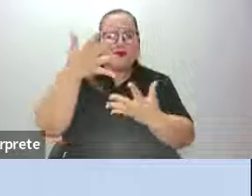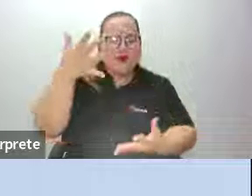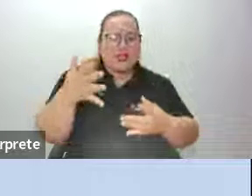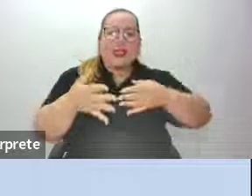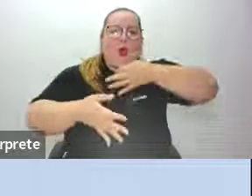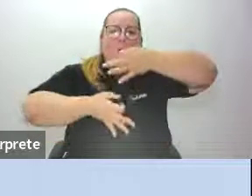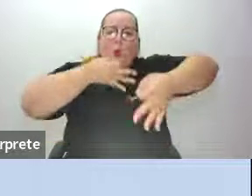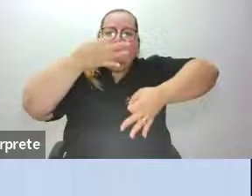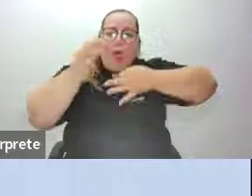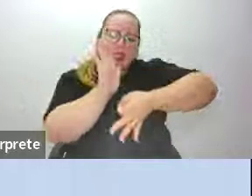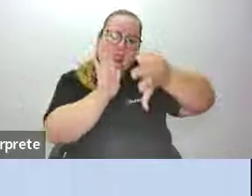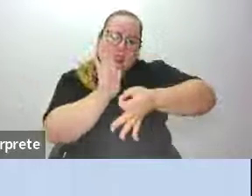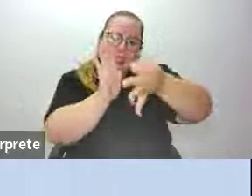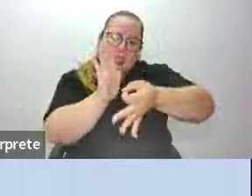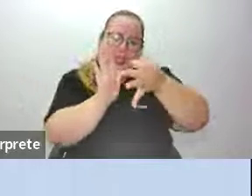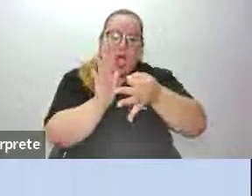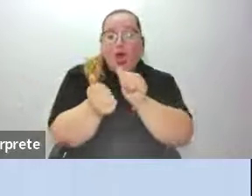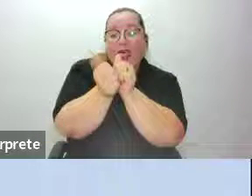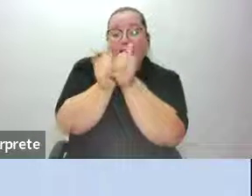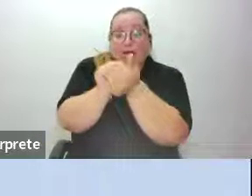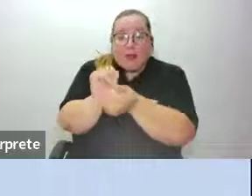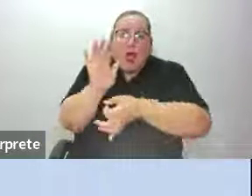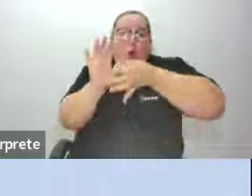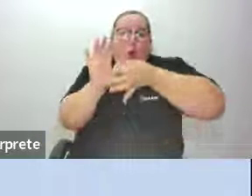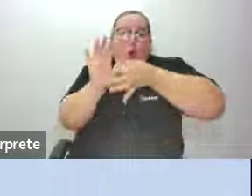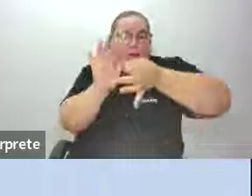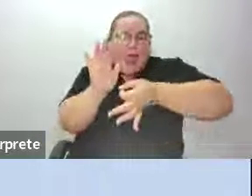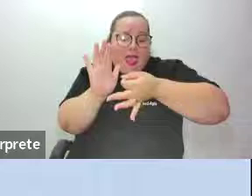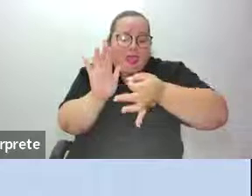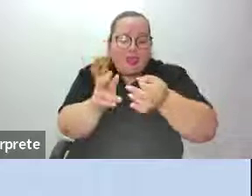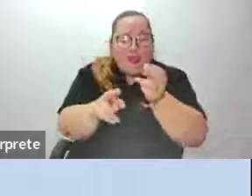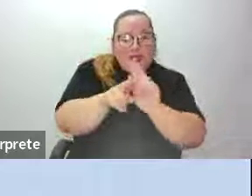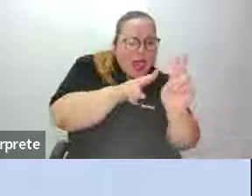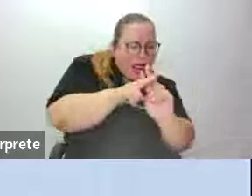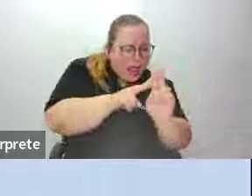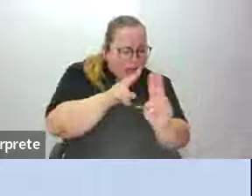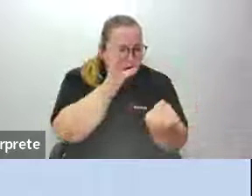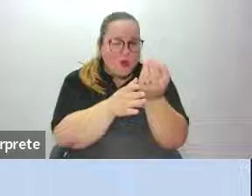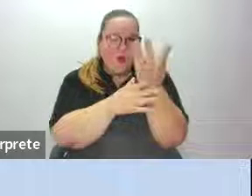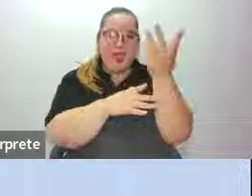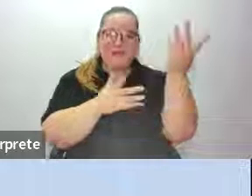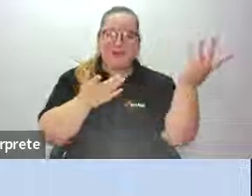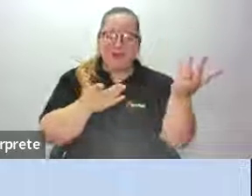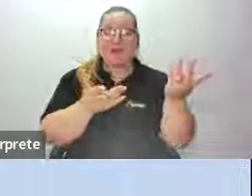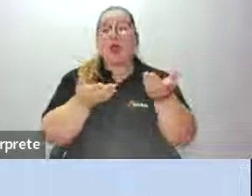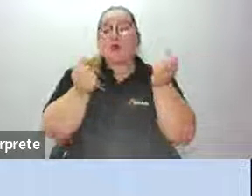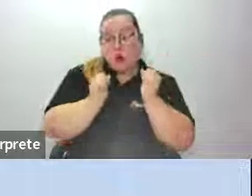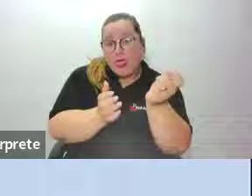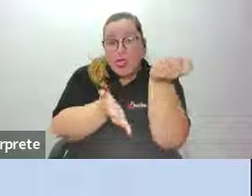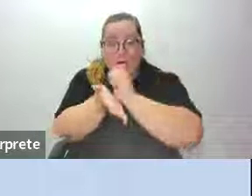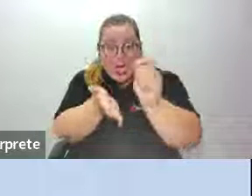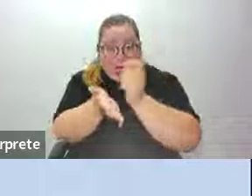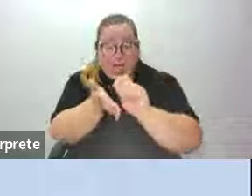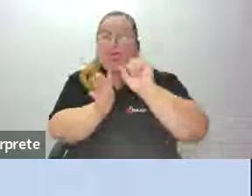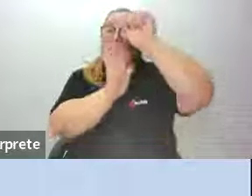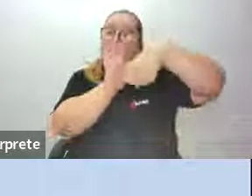historias, de adaptar cuentos o historias, de crearlos, ya sea en formatos escritos, en video,